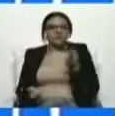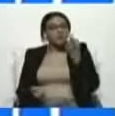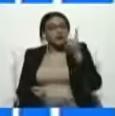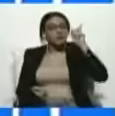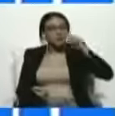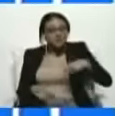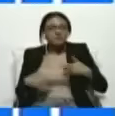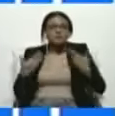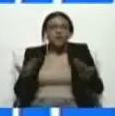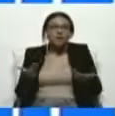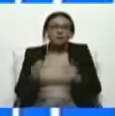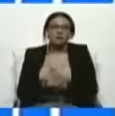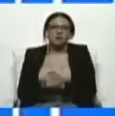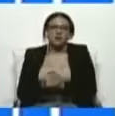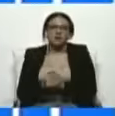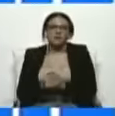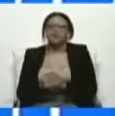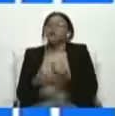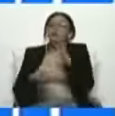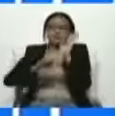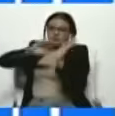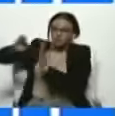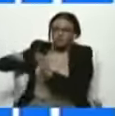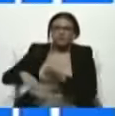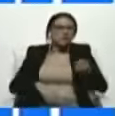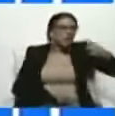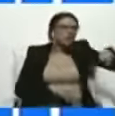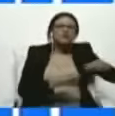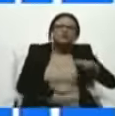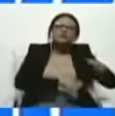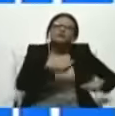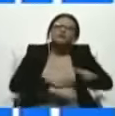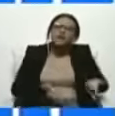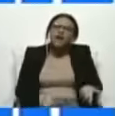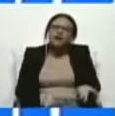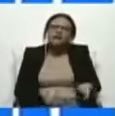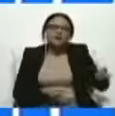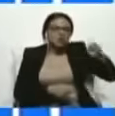¿Y dónde estaba Maduro? ¿Y dónde estaba el pueblo de Venezuela?